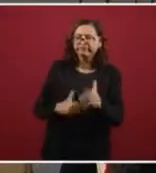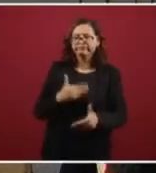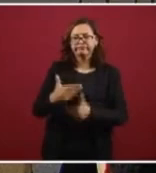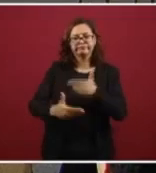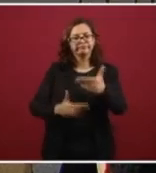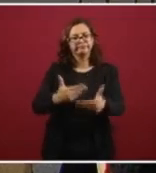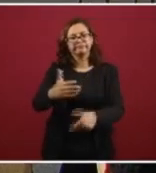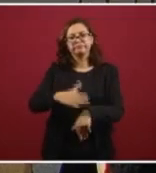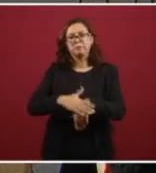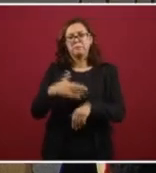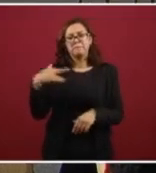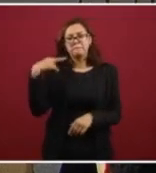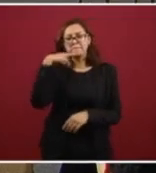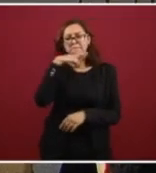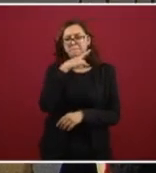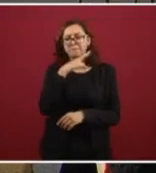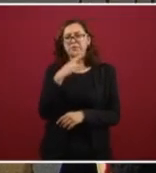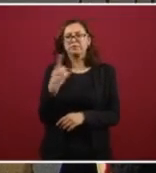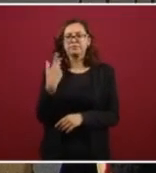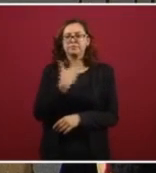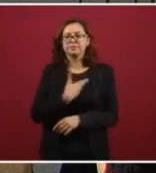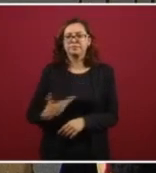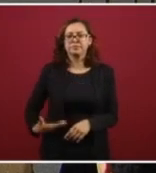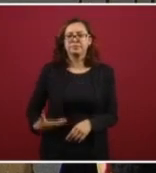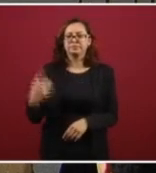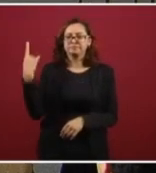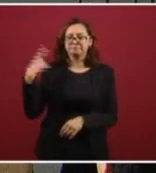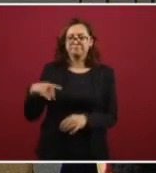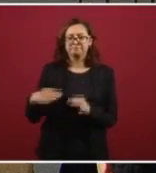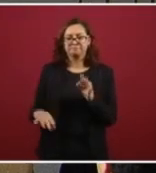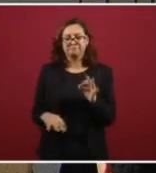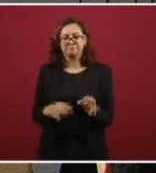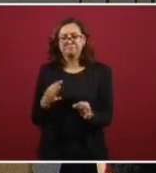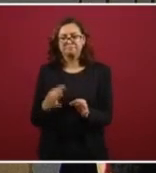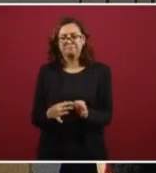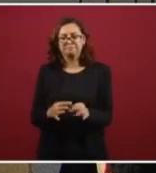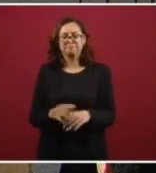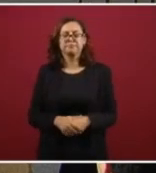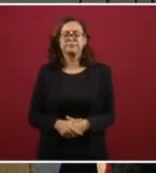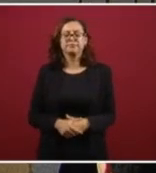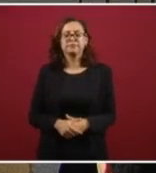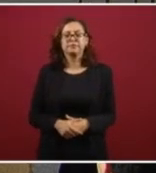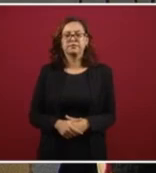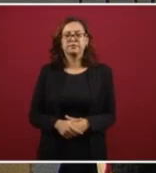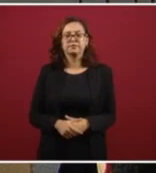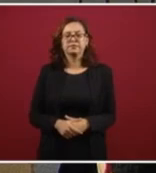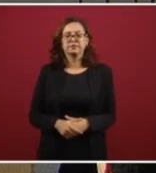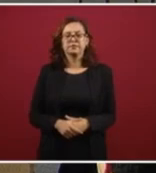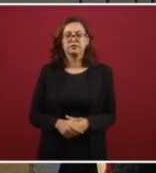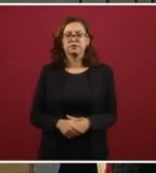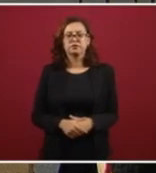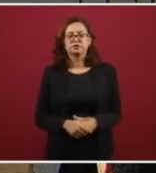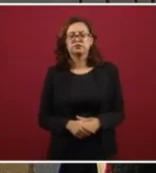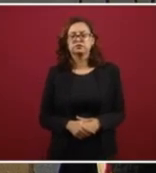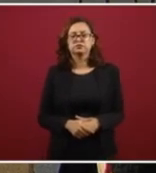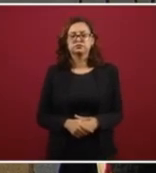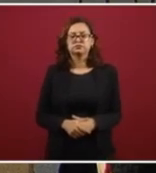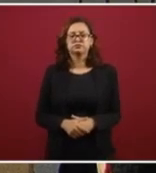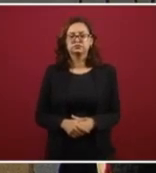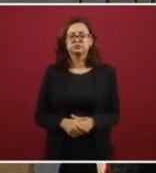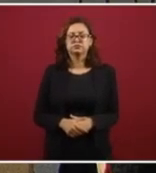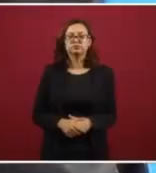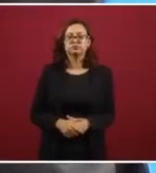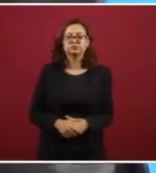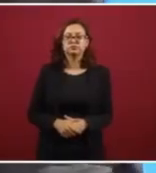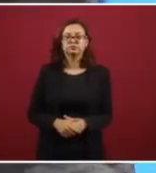Detalló que con el programa Salvando Vidas se beneficiará a 20.000 personas en El Salvador y 13.000 en Honduras, e